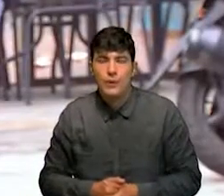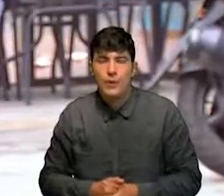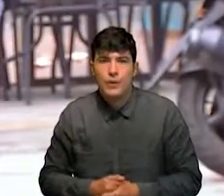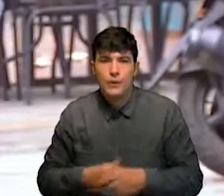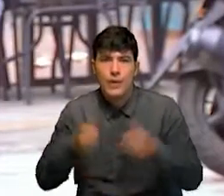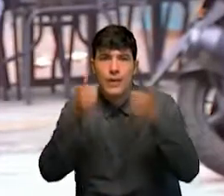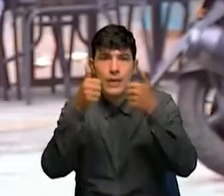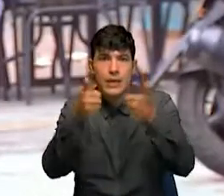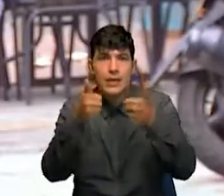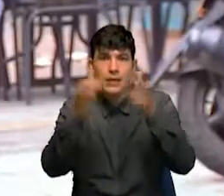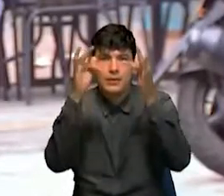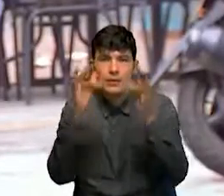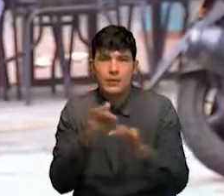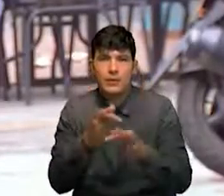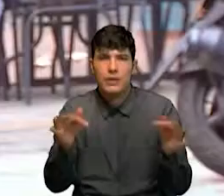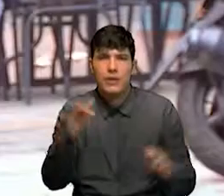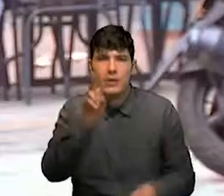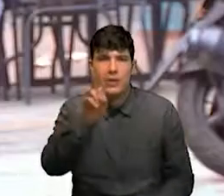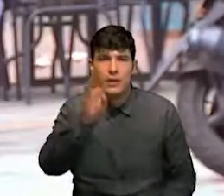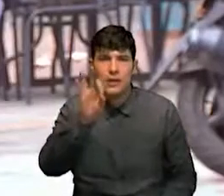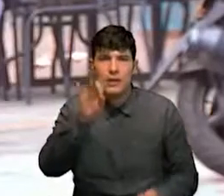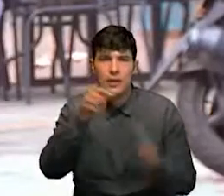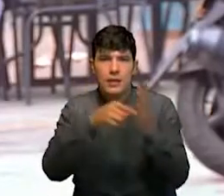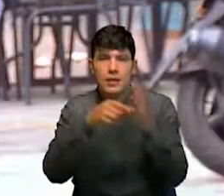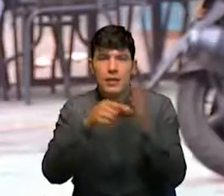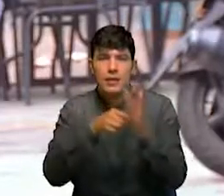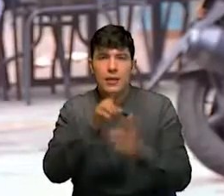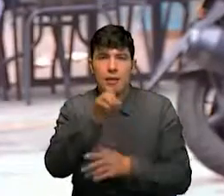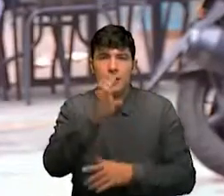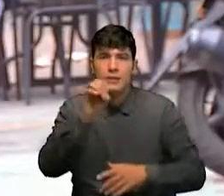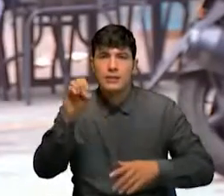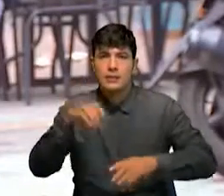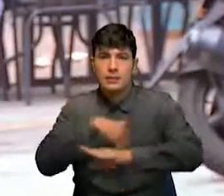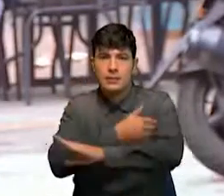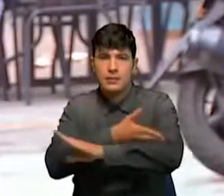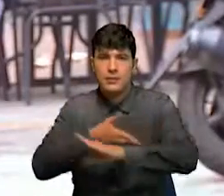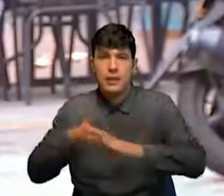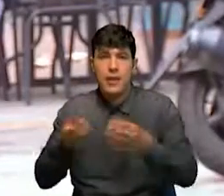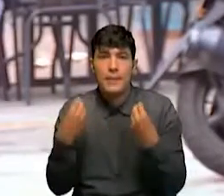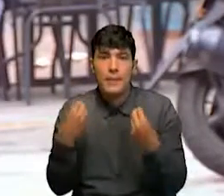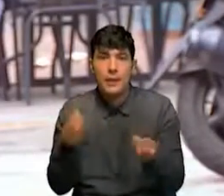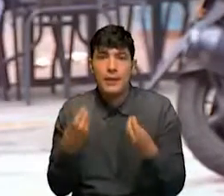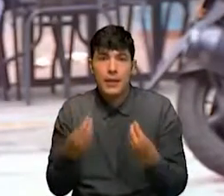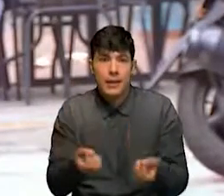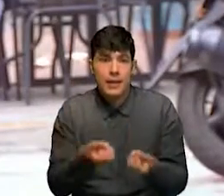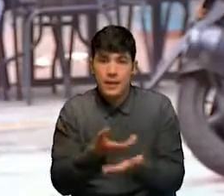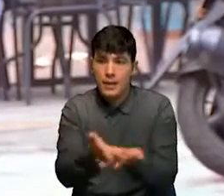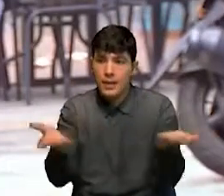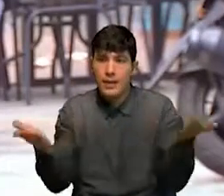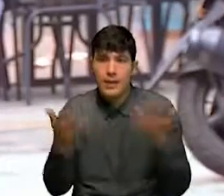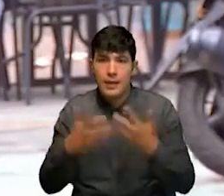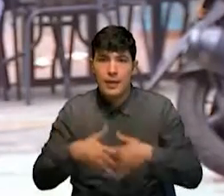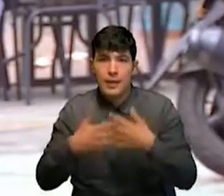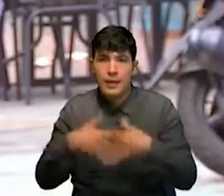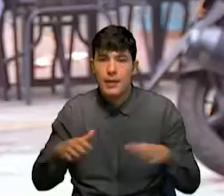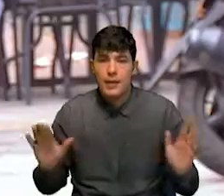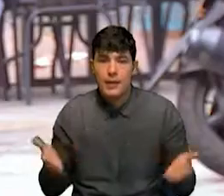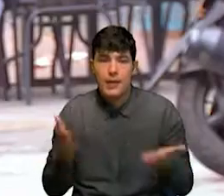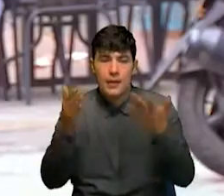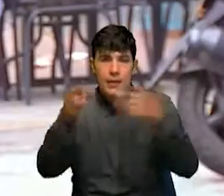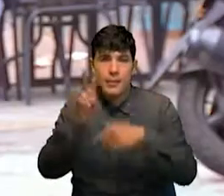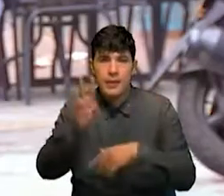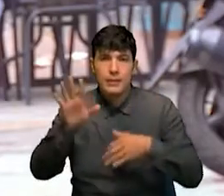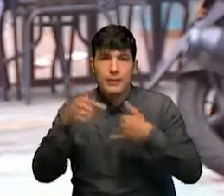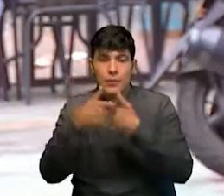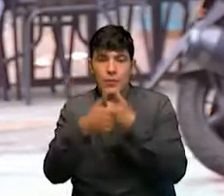Muy bien, en total son 23.100 millones de pesos que entregará Prosperidad Social a emprendedores de 25 departamentos del